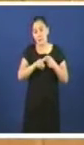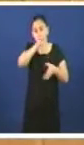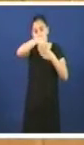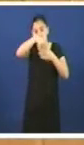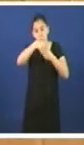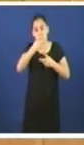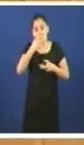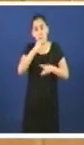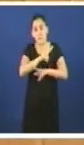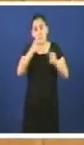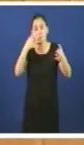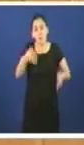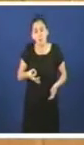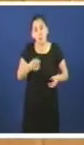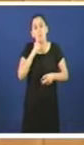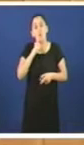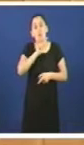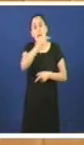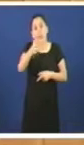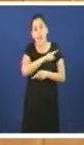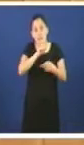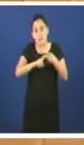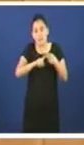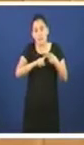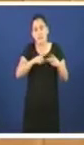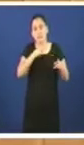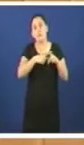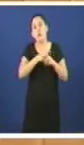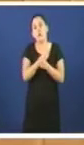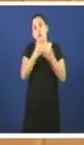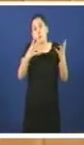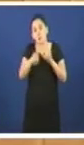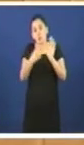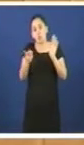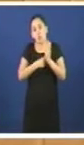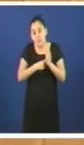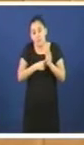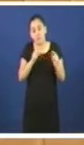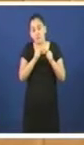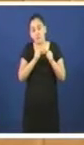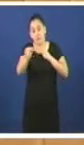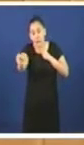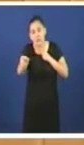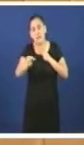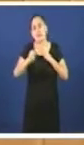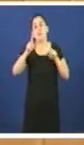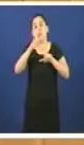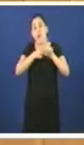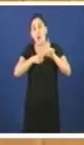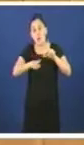por ejemplo potencias raíces divisibilidad de números enteros rectas y ángulos y álgebra